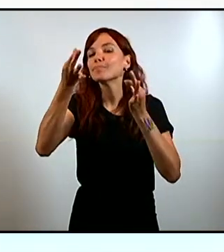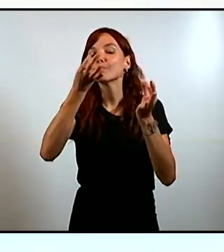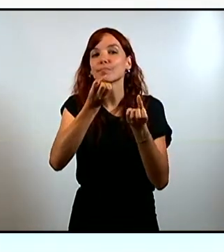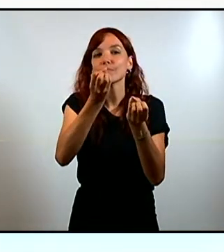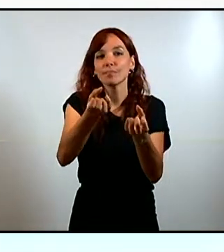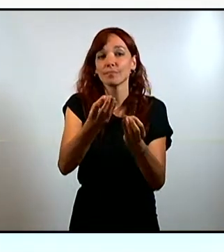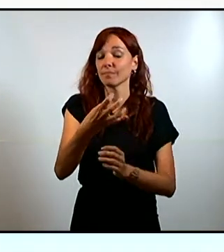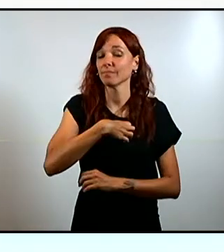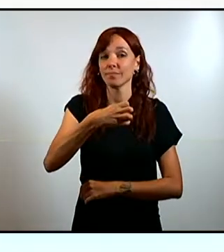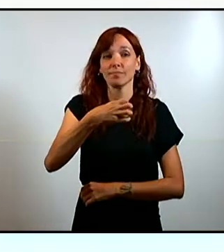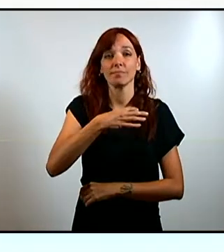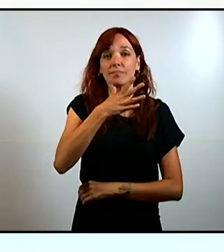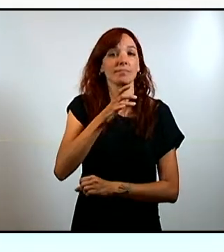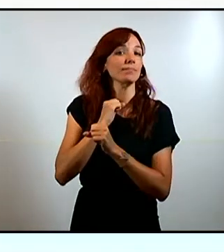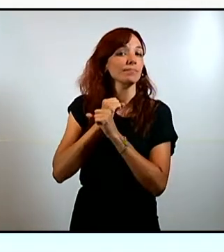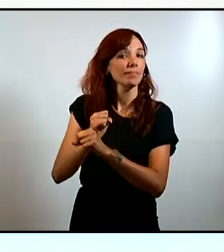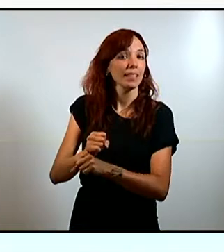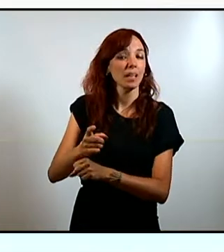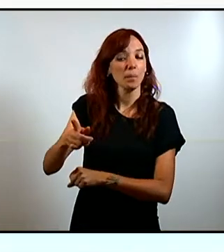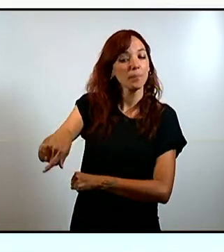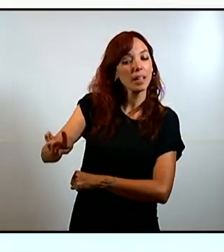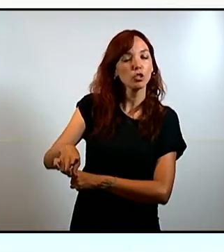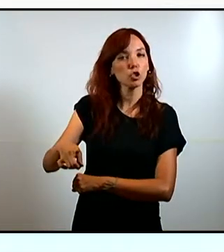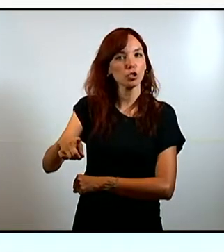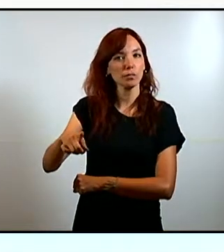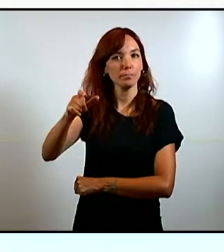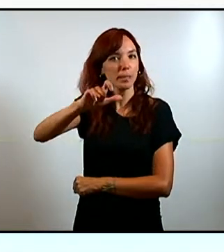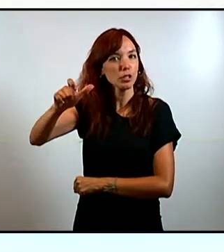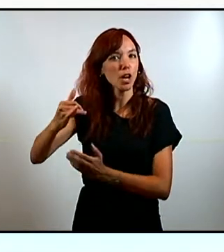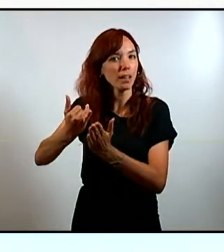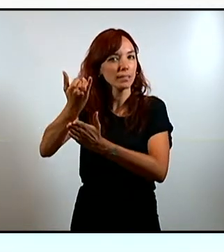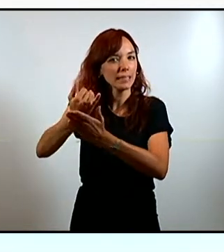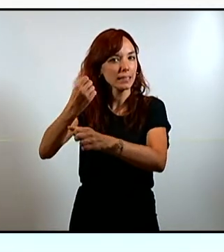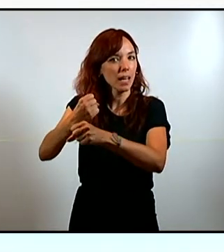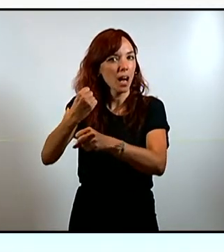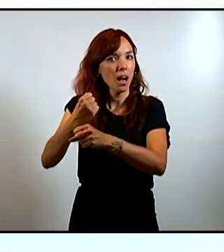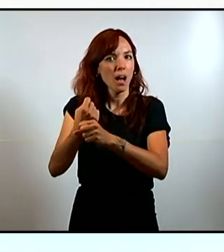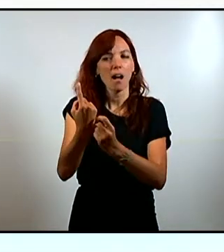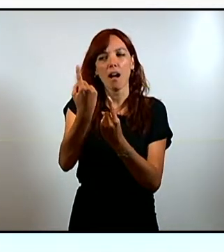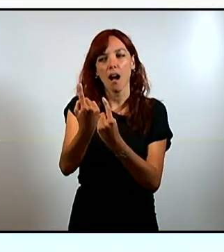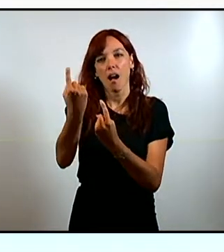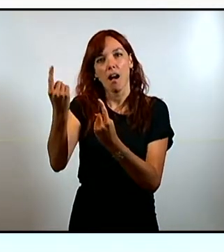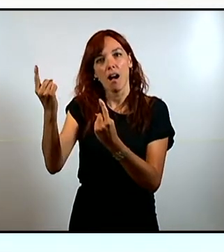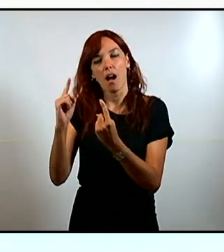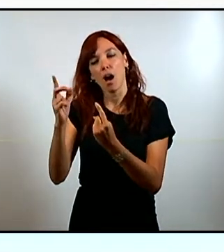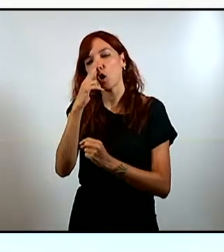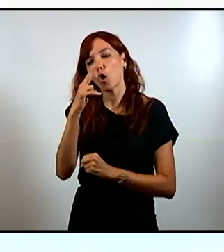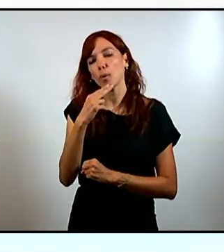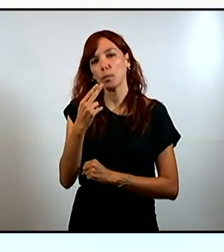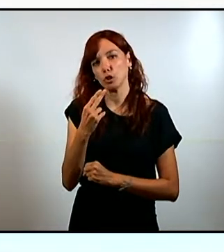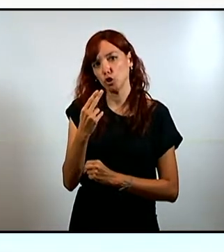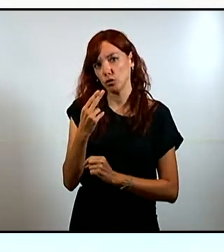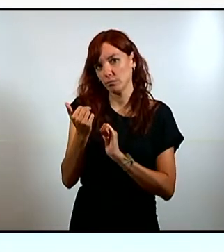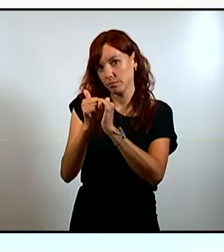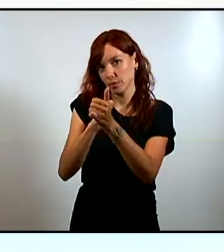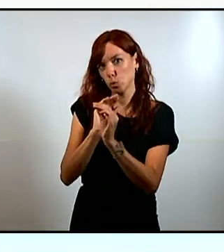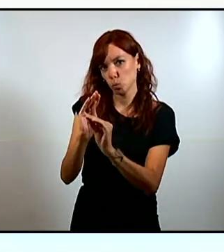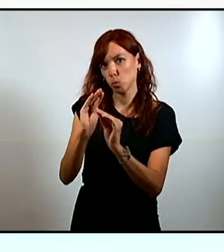mucho de los regantes y ellos tienen que ir prácticamente de uno en uno a cerrar su compromiso financiero.